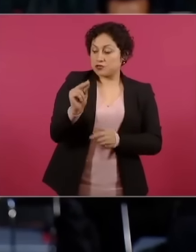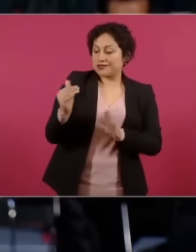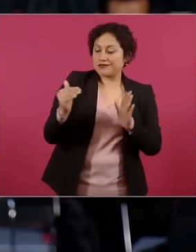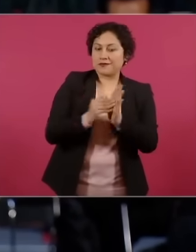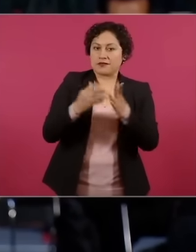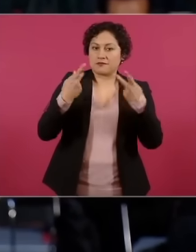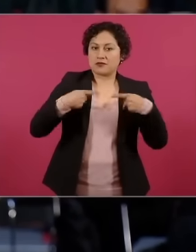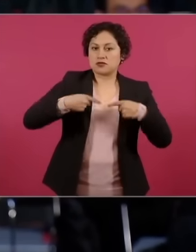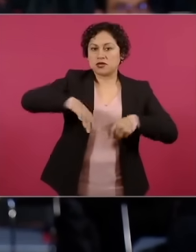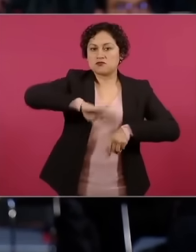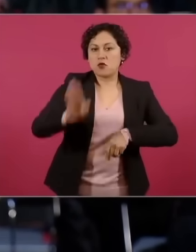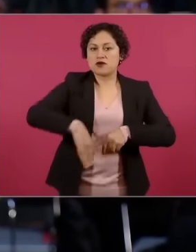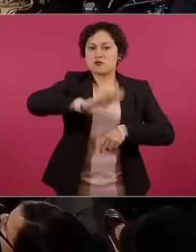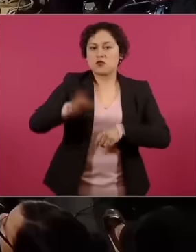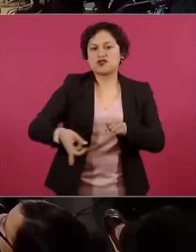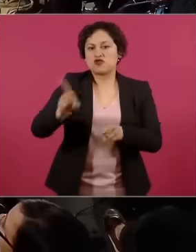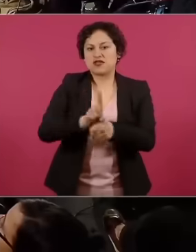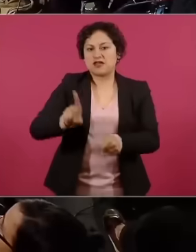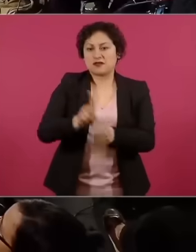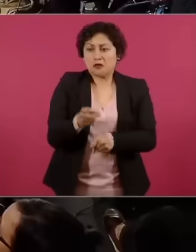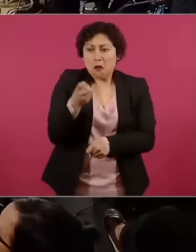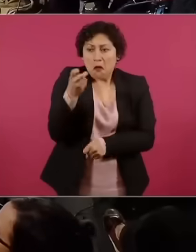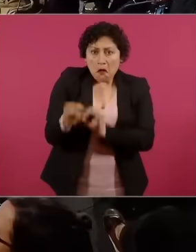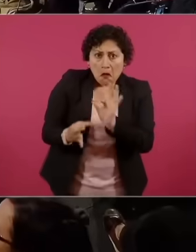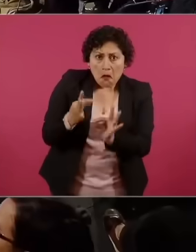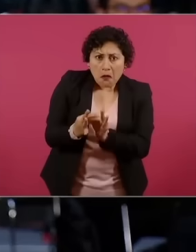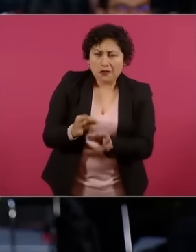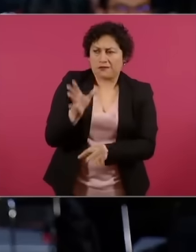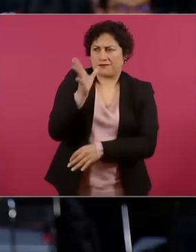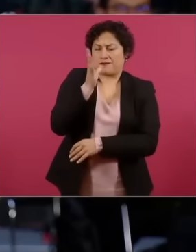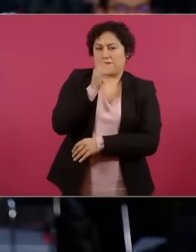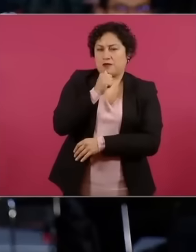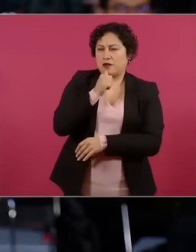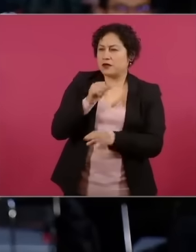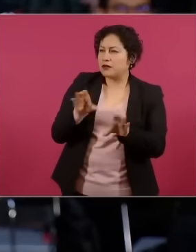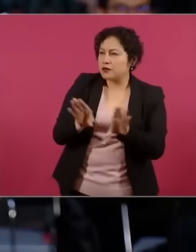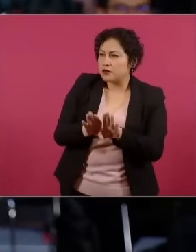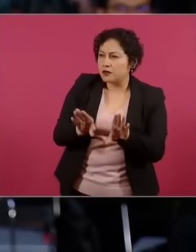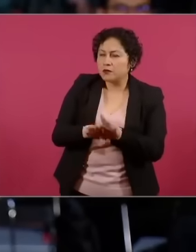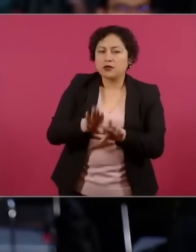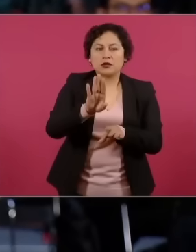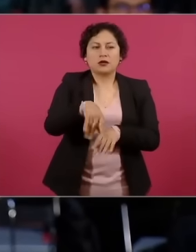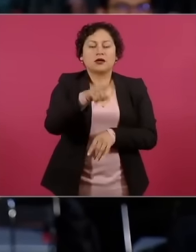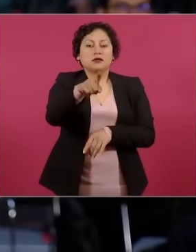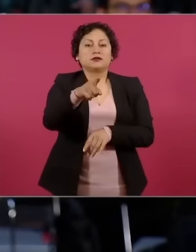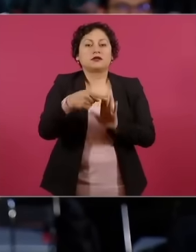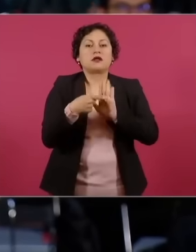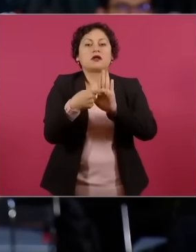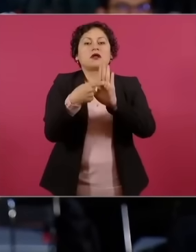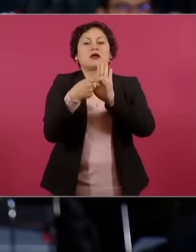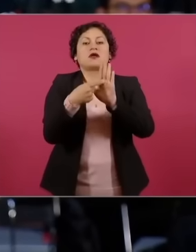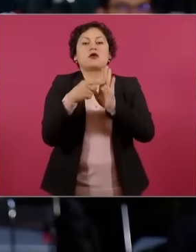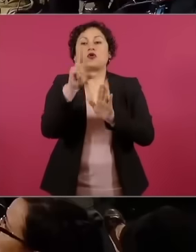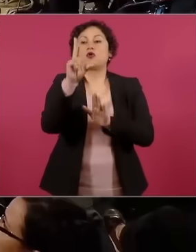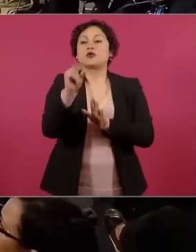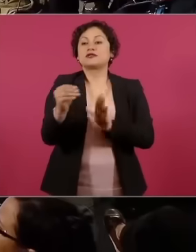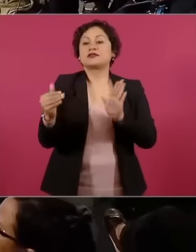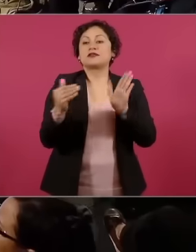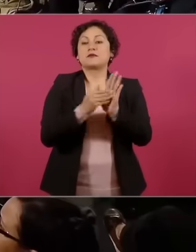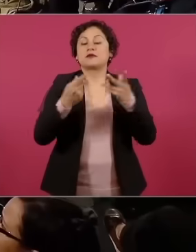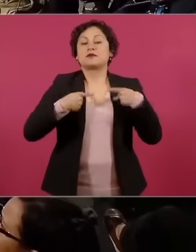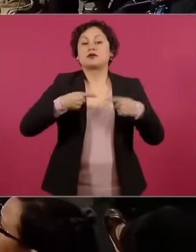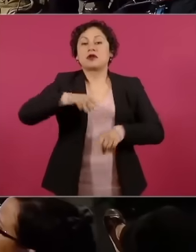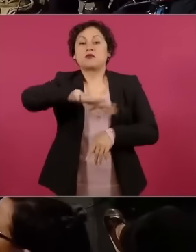éxito. ¿Cómo? No puede presentar como un éxito tener 81 muertos diarios en México. No. Estamos